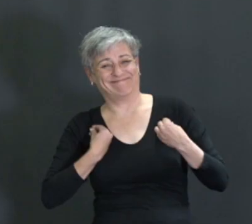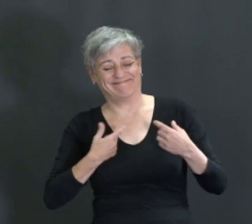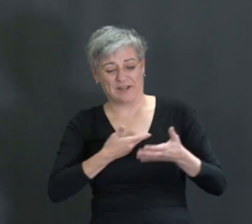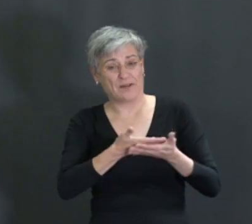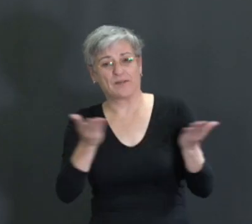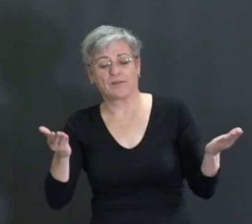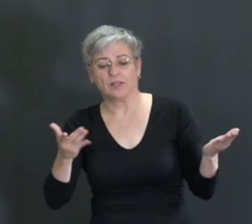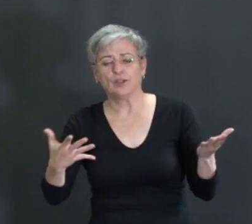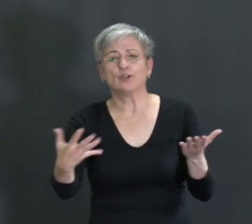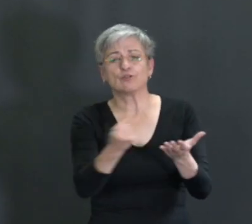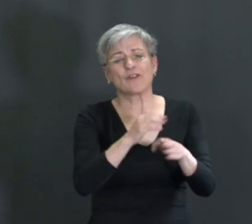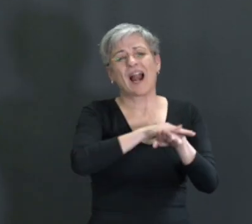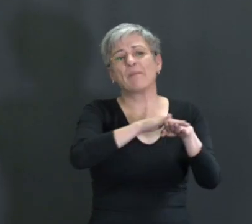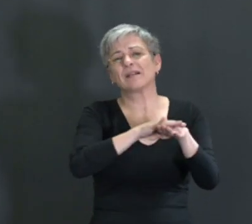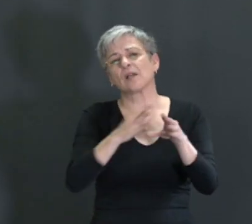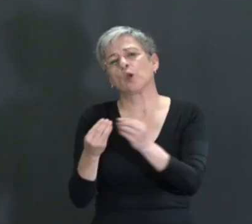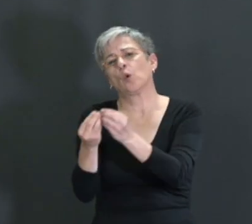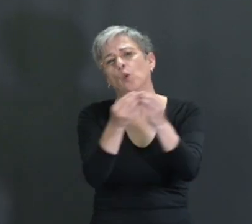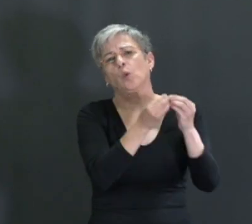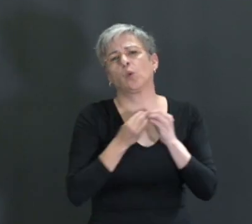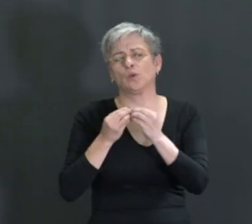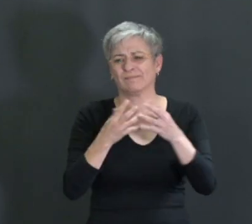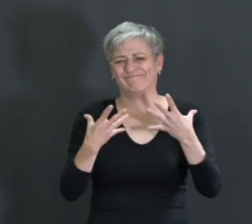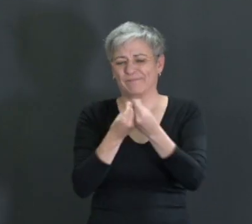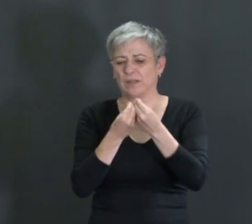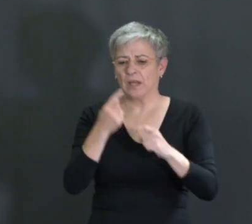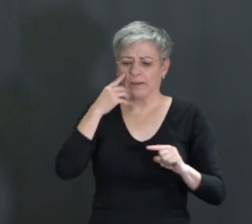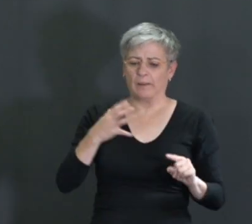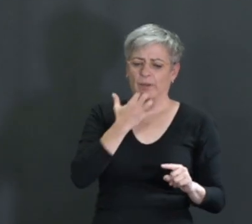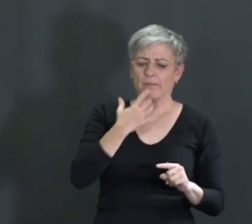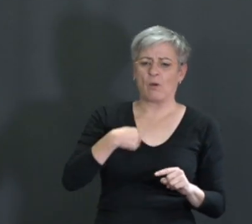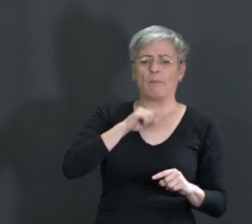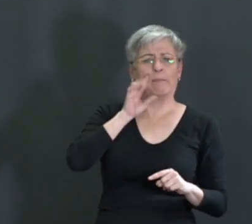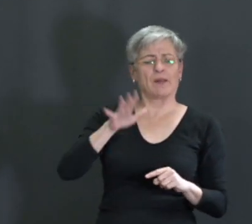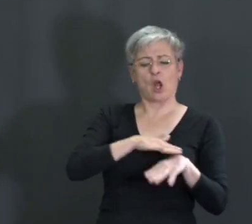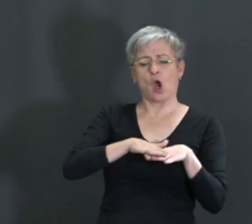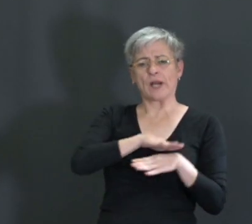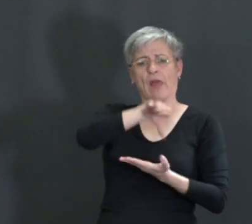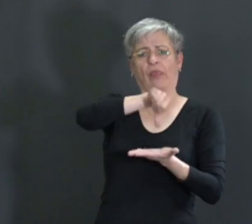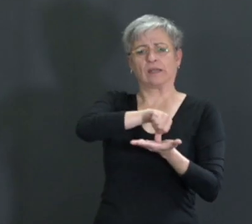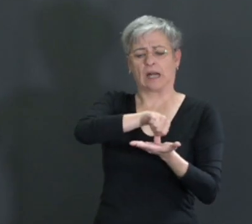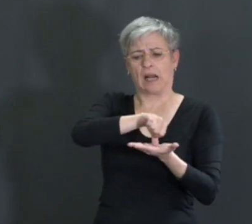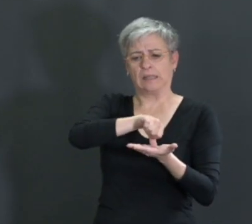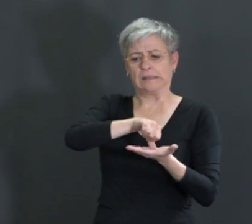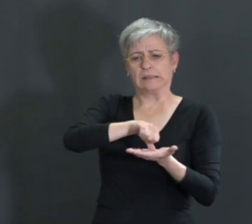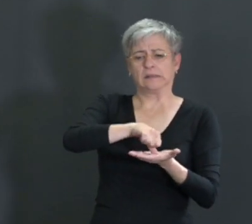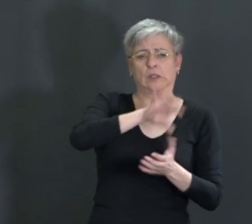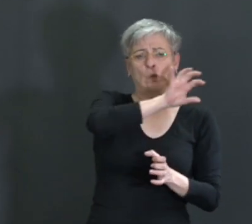las administraciones juntas, ¿no? Se está viviendo una época que el gobierno central, comunidades